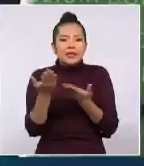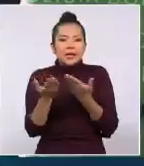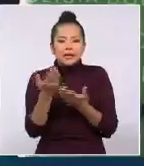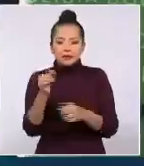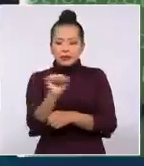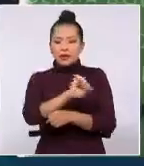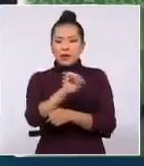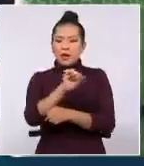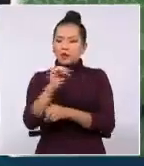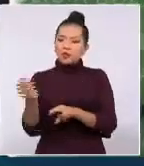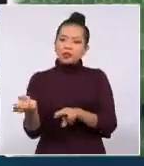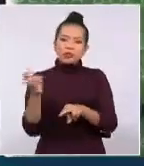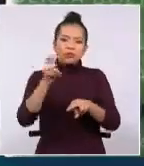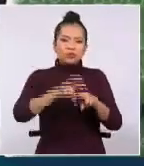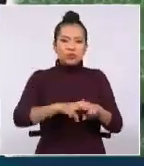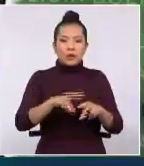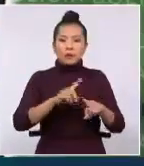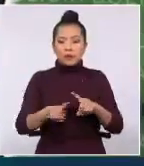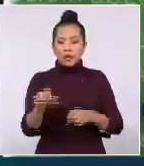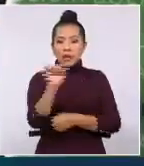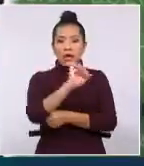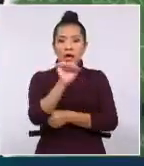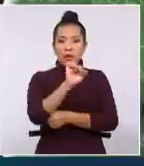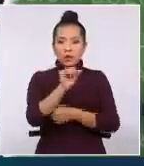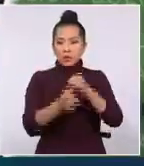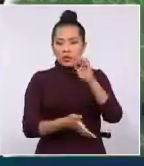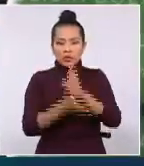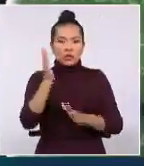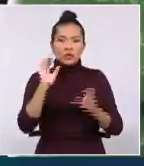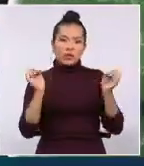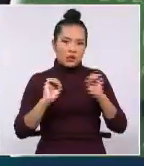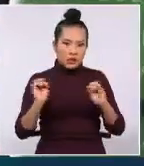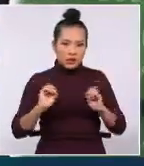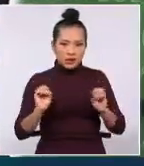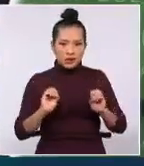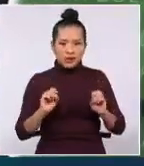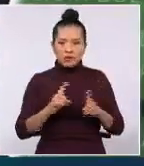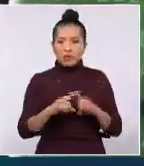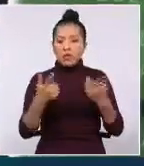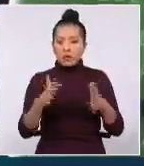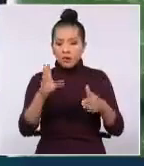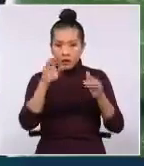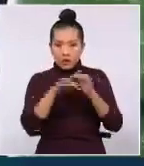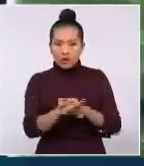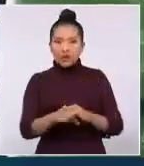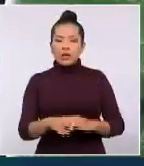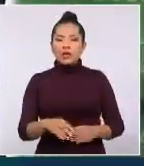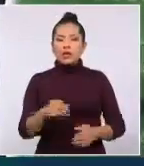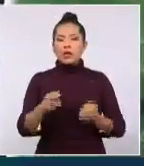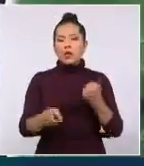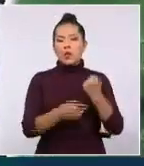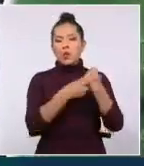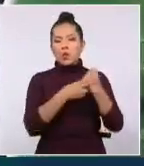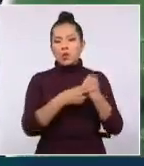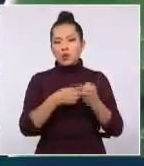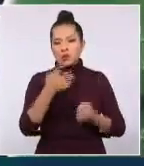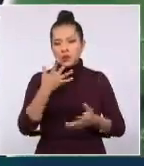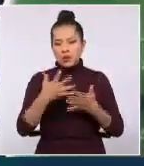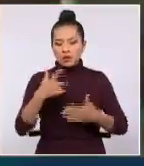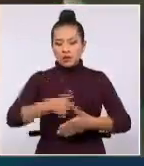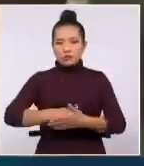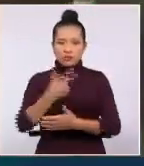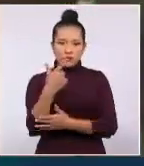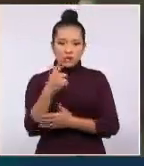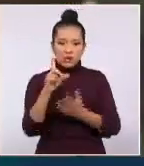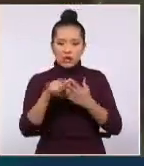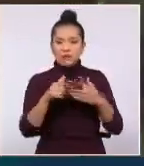afuera del penal, el mismo que no arranca, y donde presumiblemente habrían obtenido el arma de fuego. Escapan